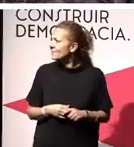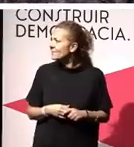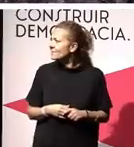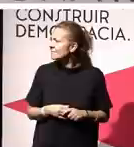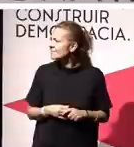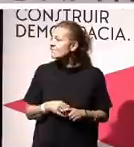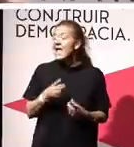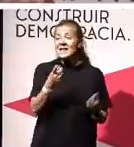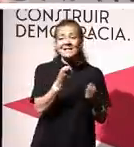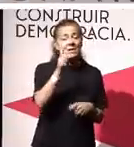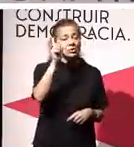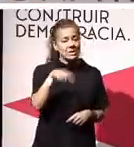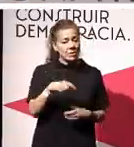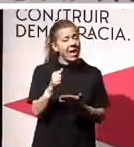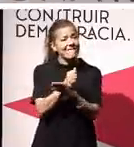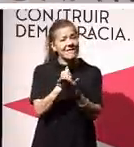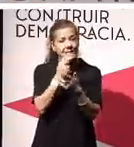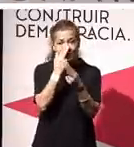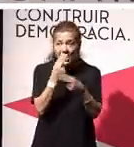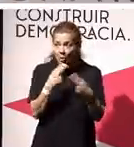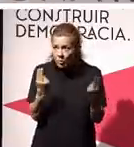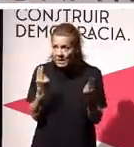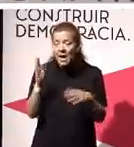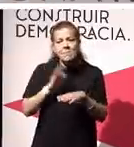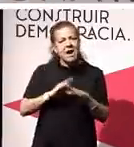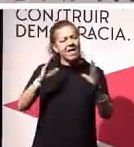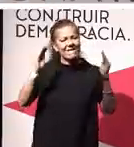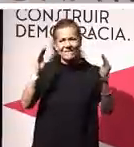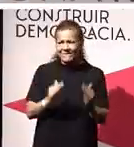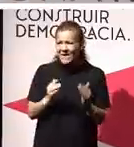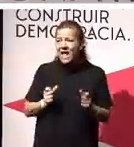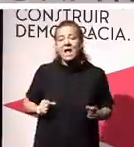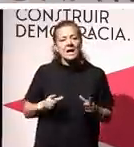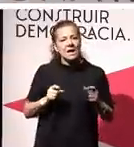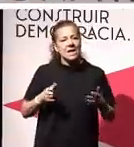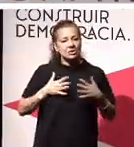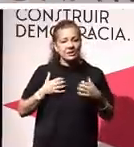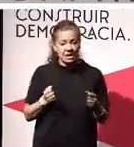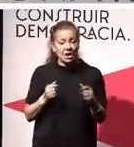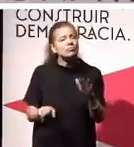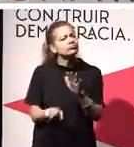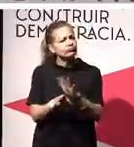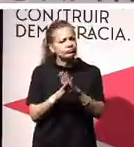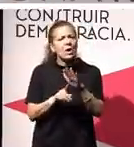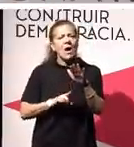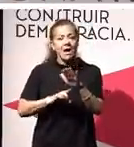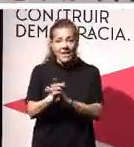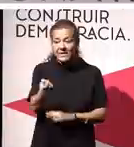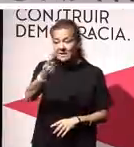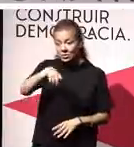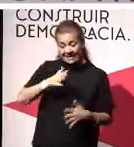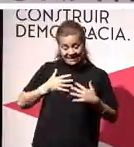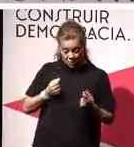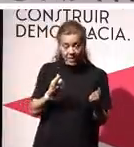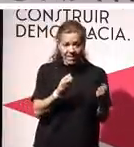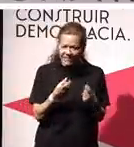Necesitamos también una farmacéutica pública para rebajar el gasto sanitario e invertir en los avances que realmente necesita nuestra salud y